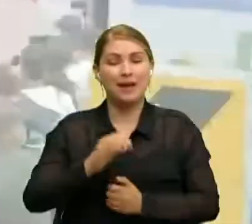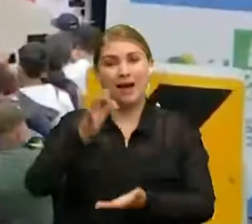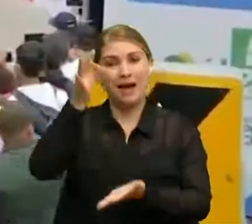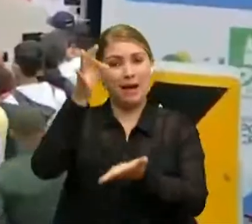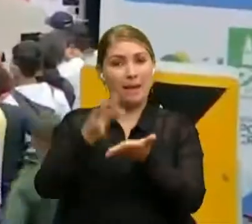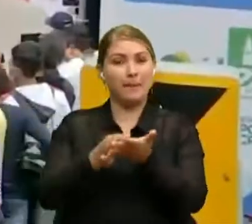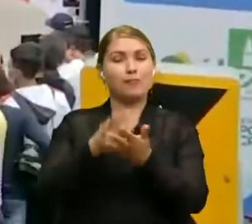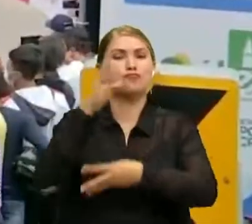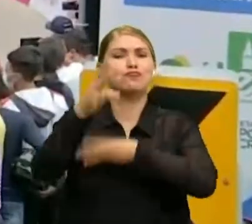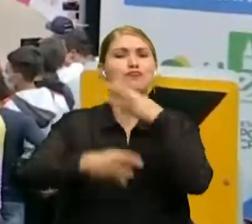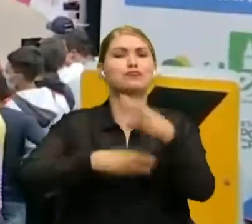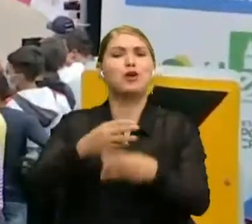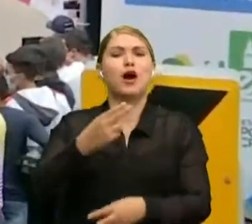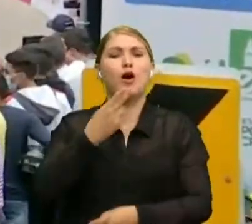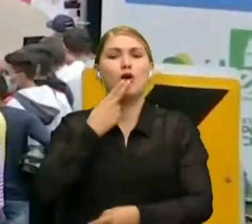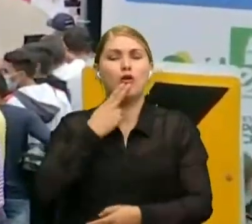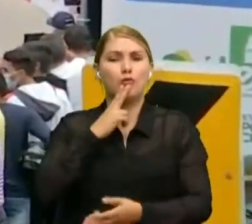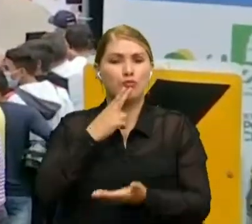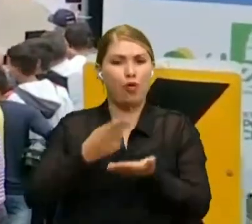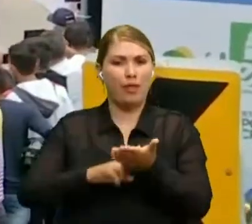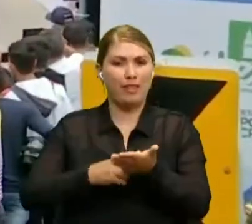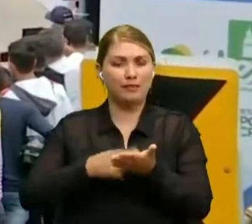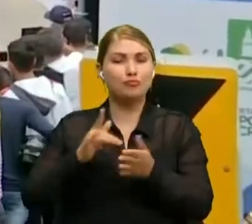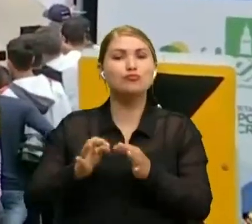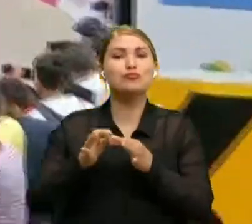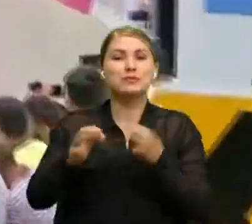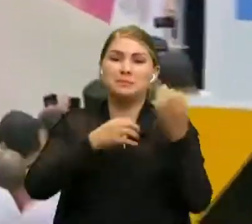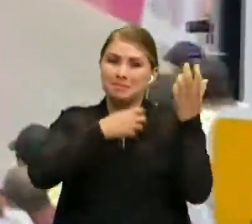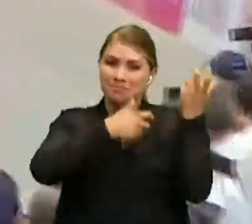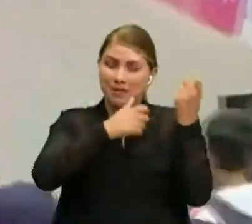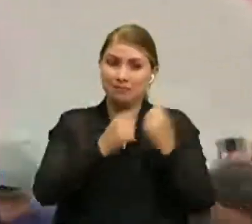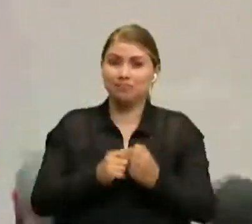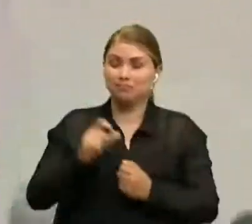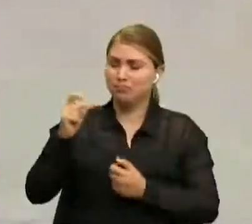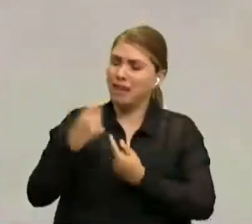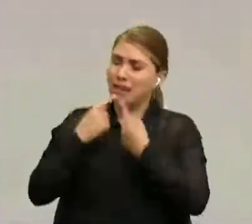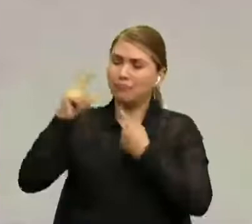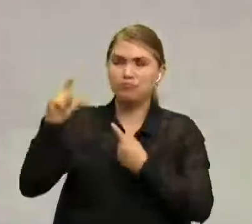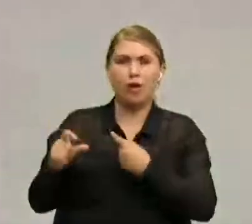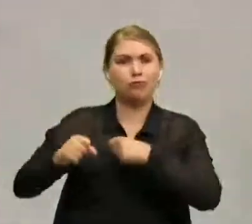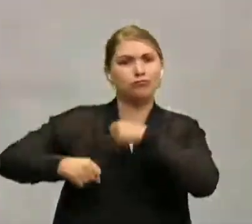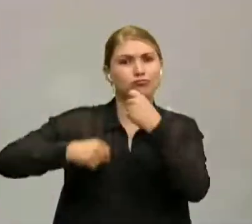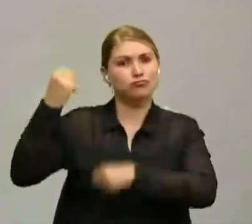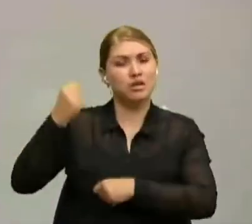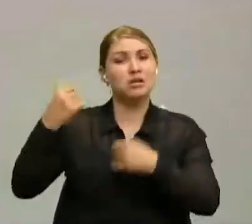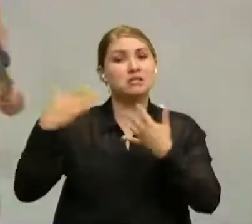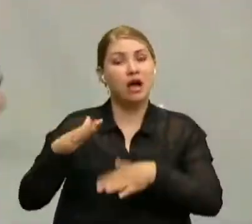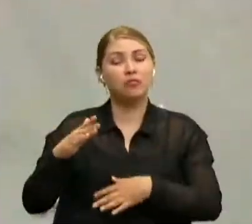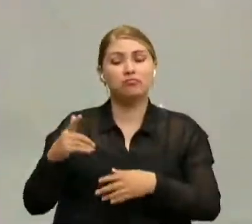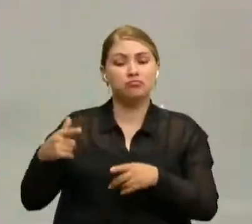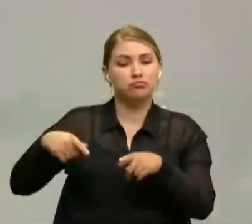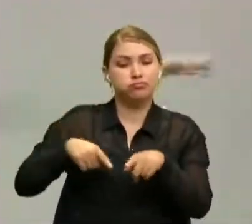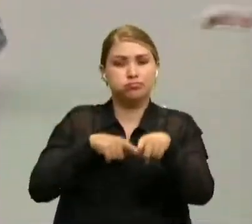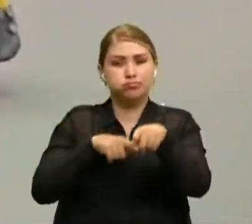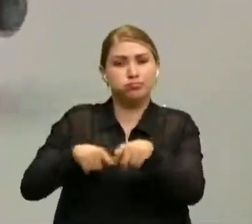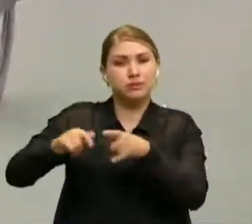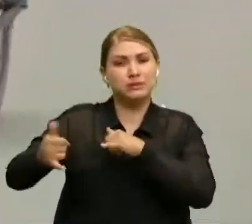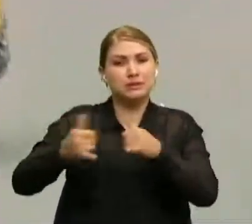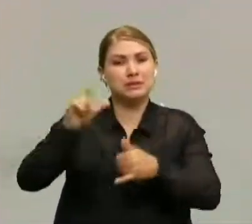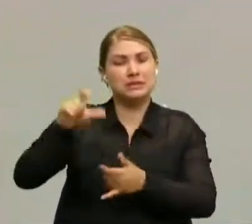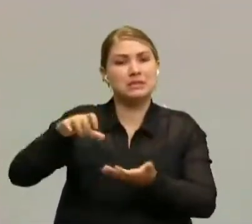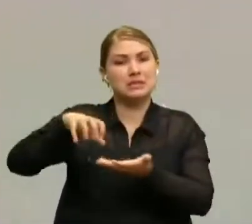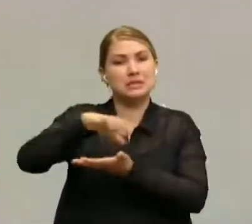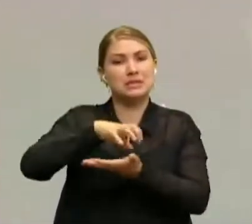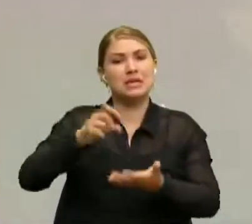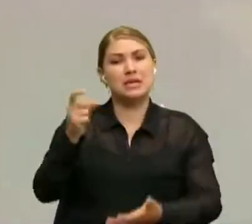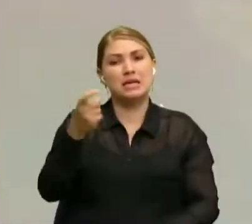capital mundial del bocadillo, el municipio de Vélez. Pues hablamos con el vencedor, luego también arribó el corredor santandereano Germán Darío